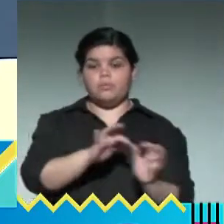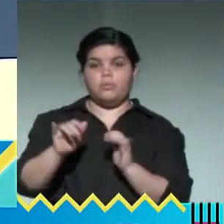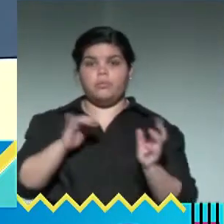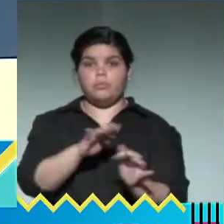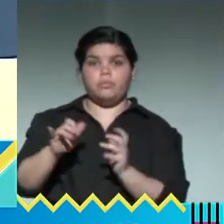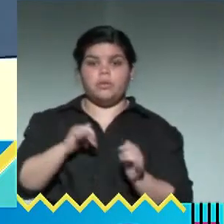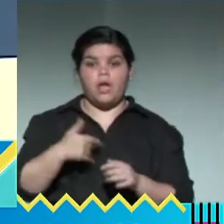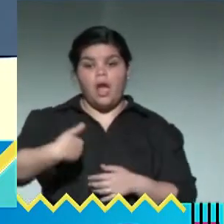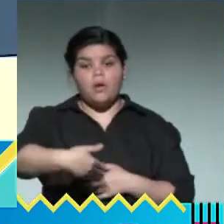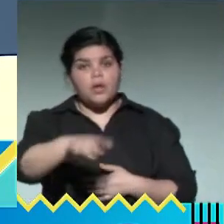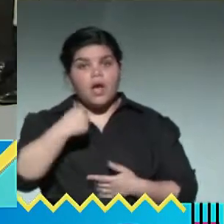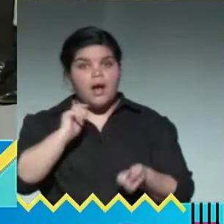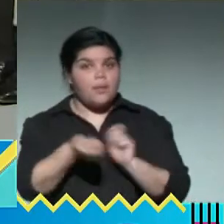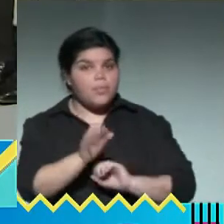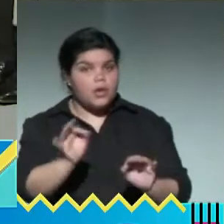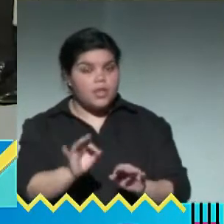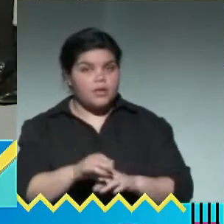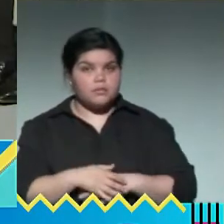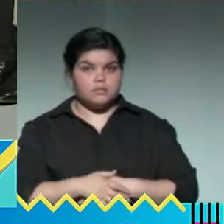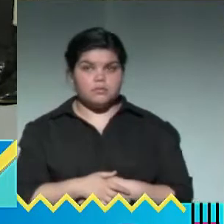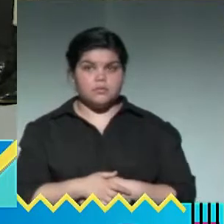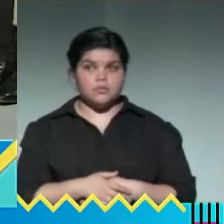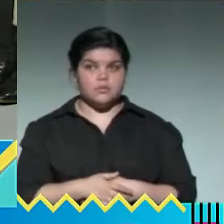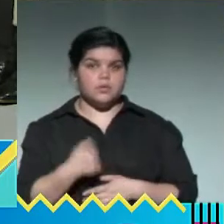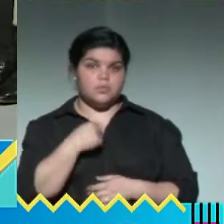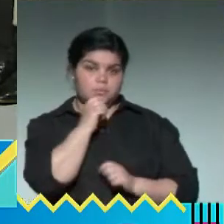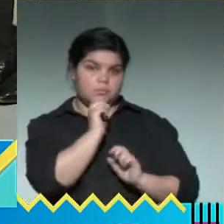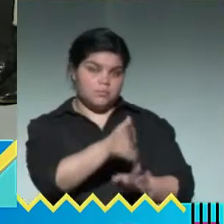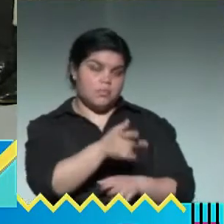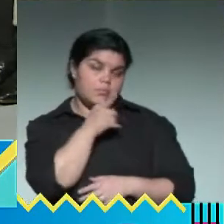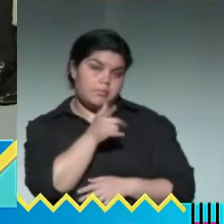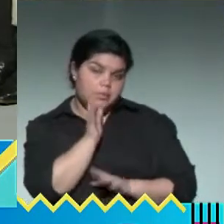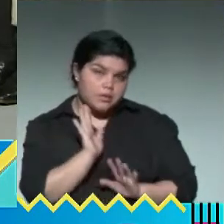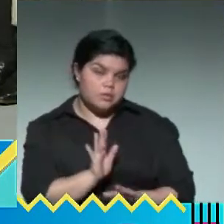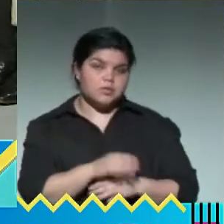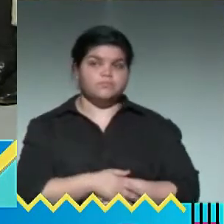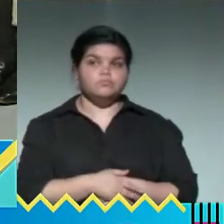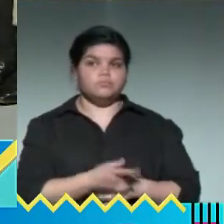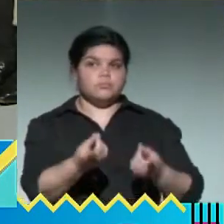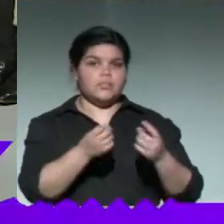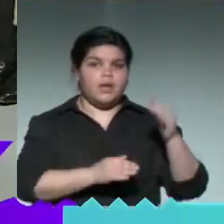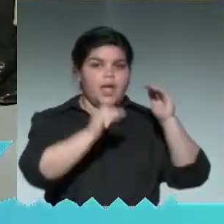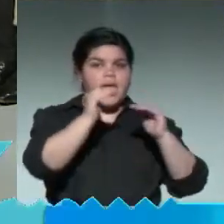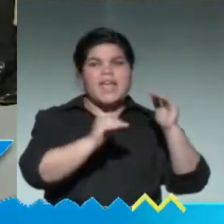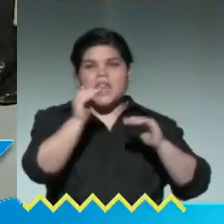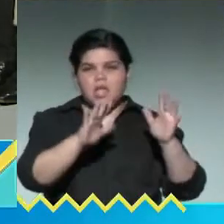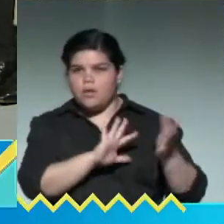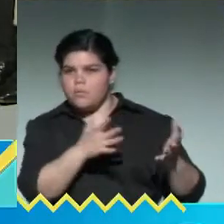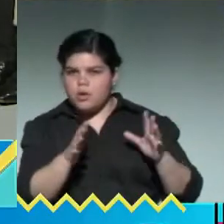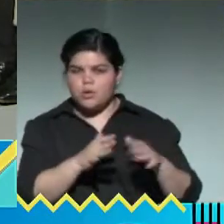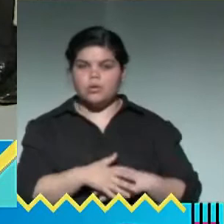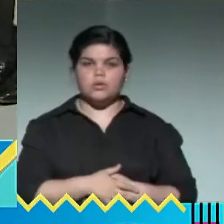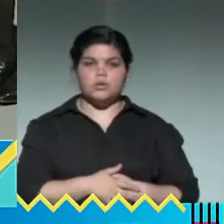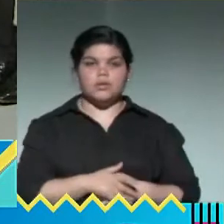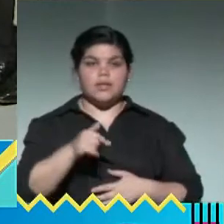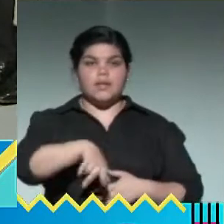a modificar. Bien, yo creo, perdón, sí. Yo ahí creo, a ver, una cosa, yo creo que han tratado de ser equitativos, digamos, y que han tratado de transmitir